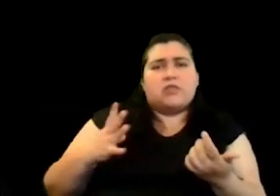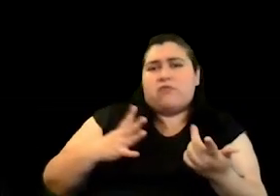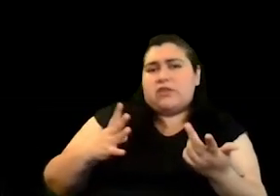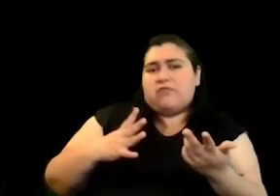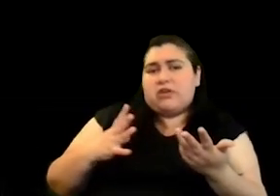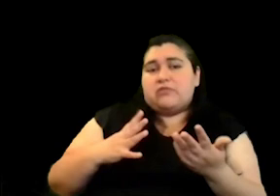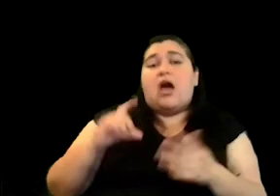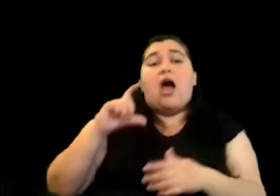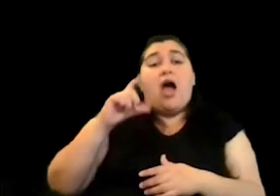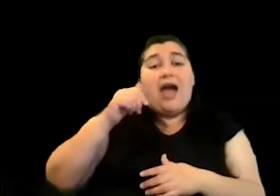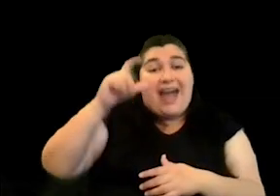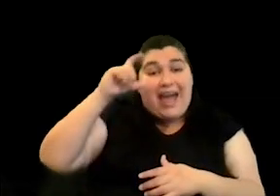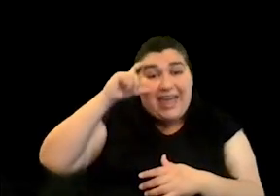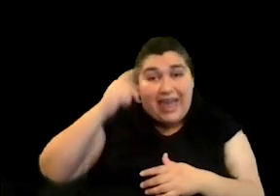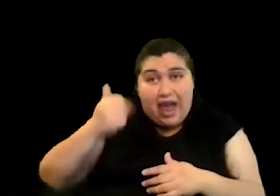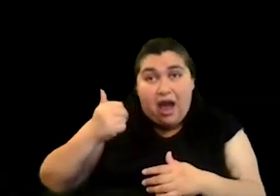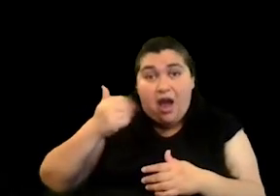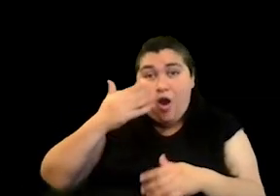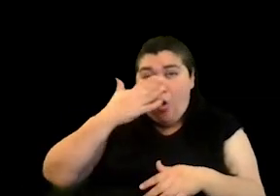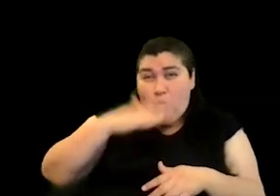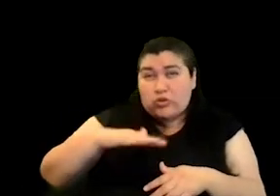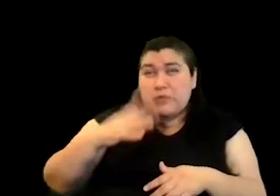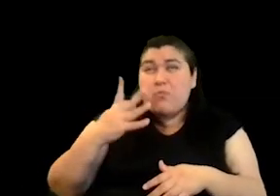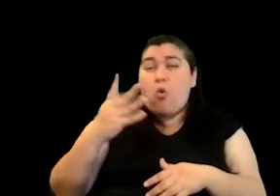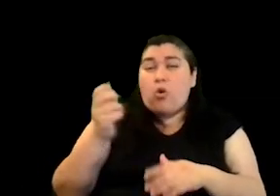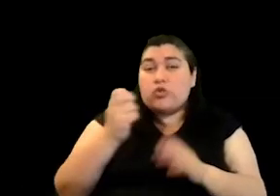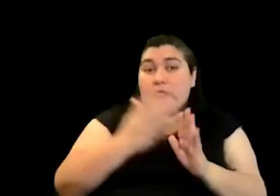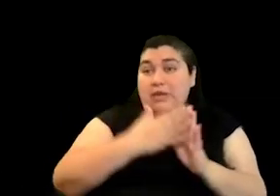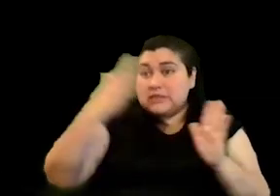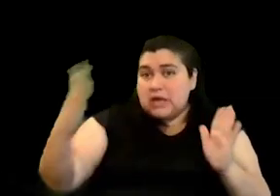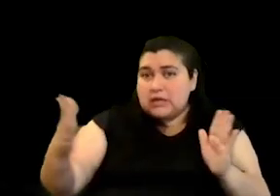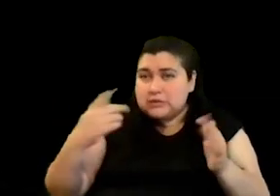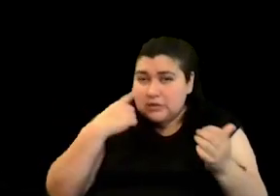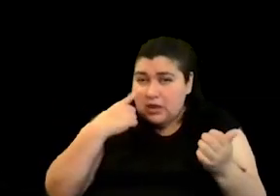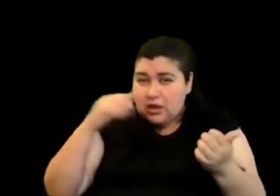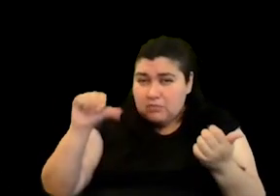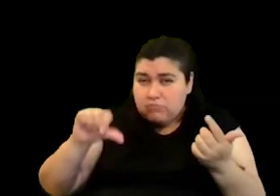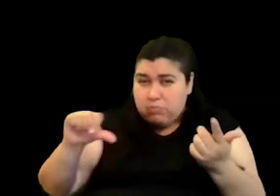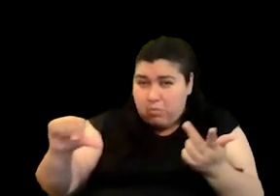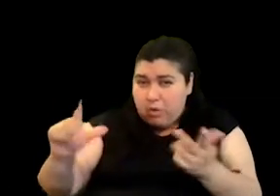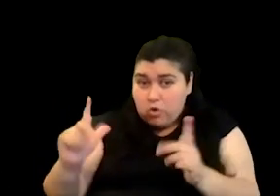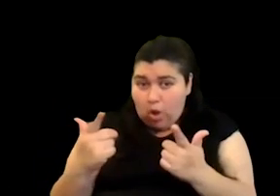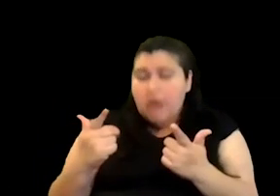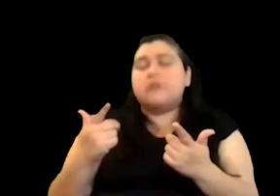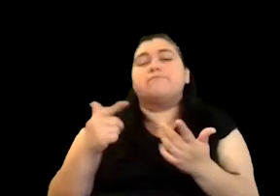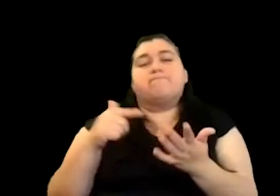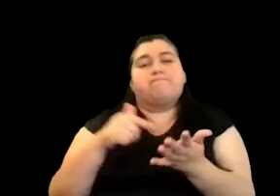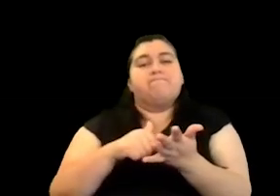CAEA en el último cuatrimestre vencido.